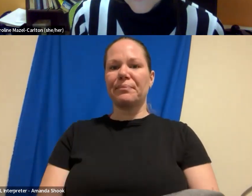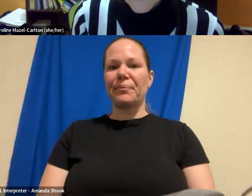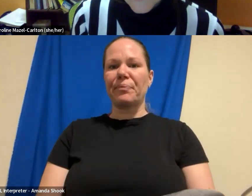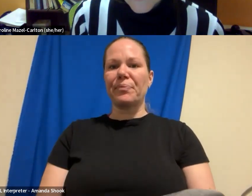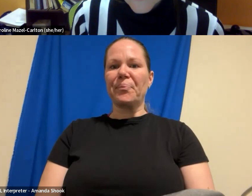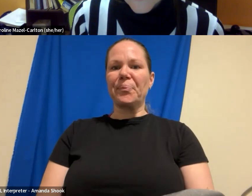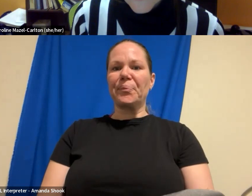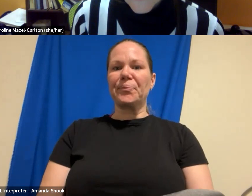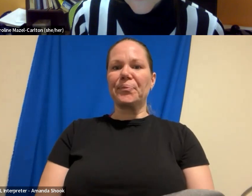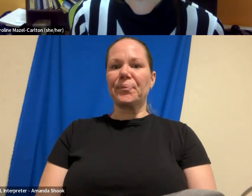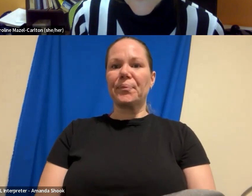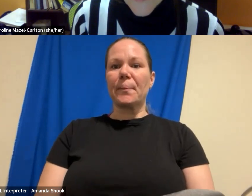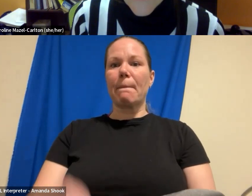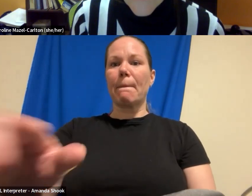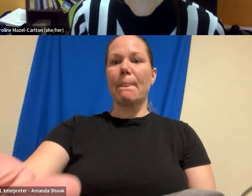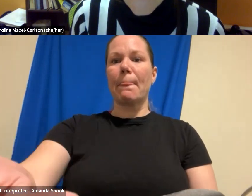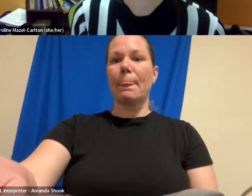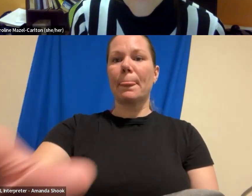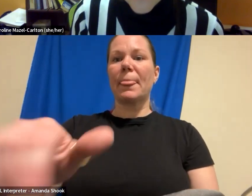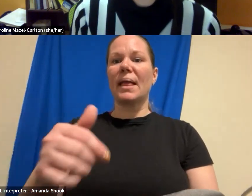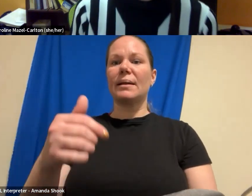situación. Absolutamente.